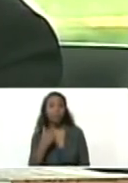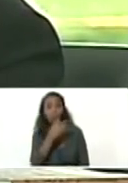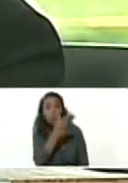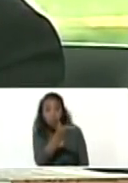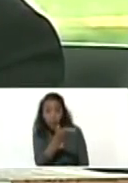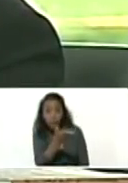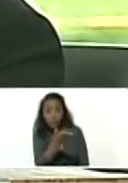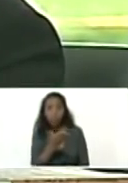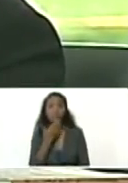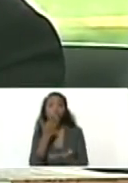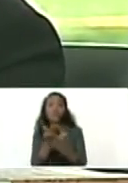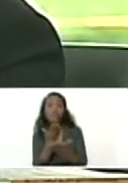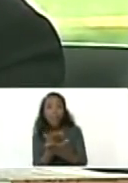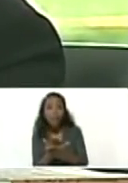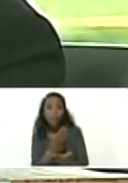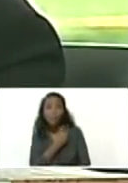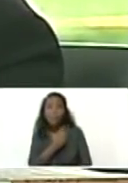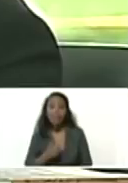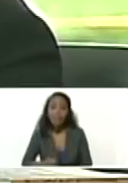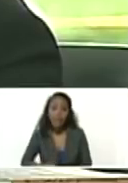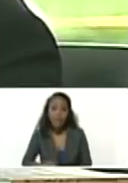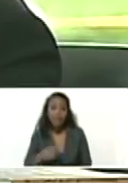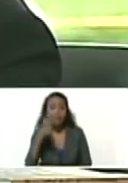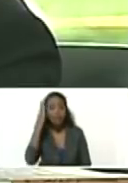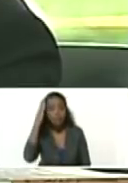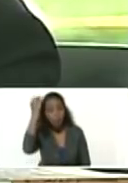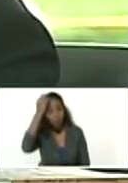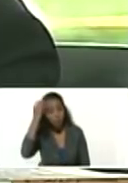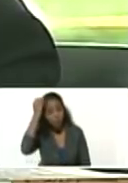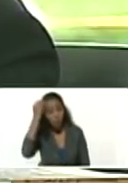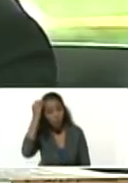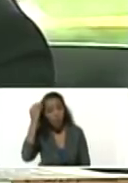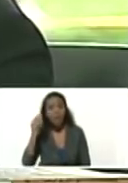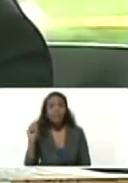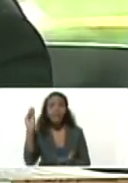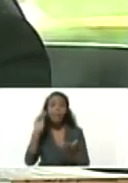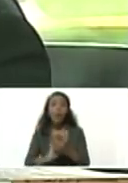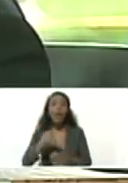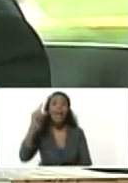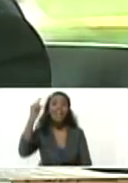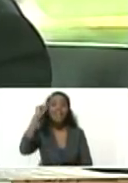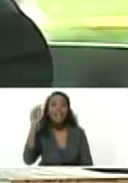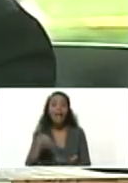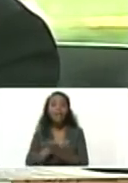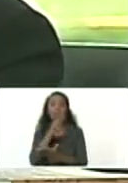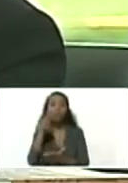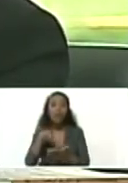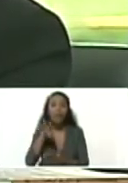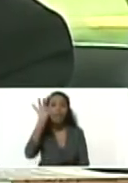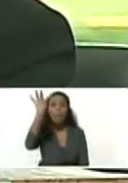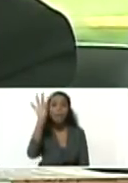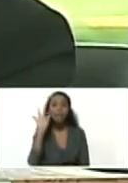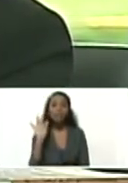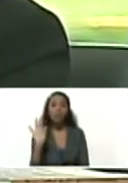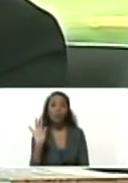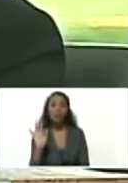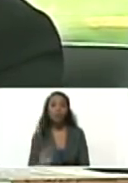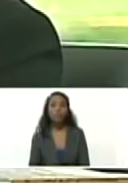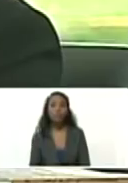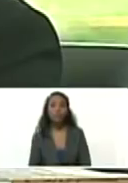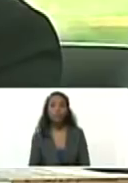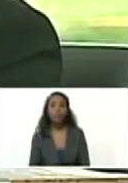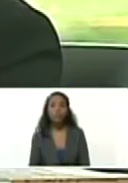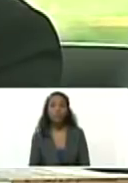consideración para que se decrete el Día Nacional del Pastor, la celebración del Día Nacional del Pastor.